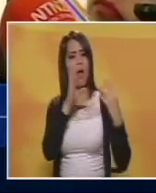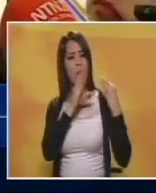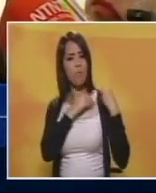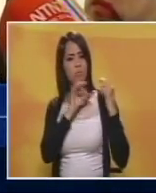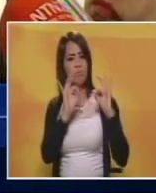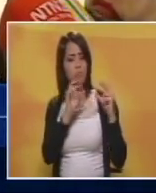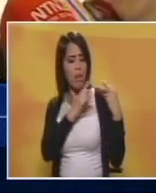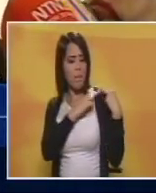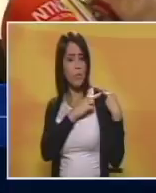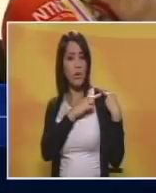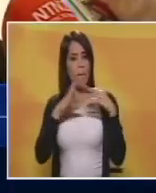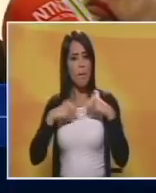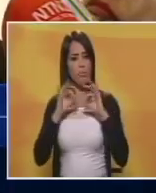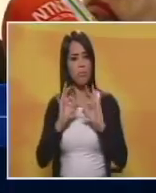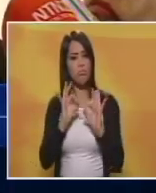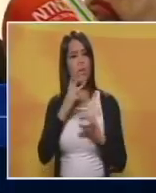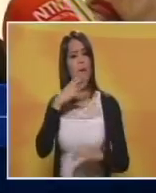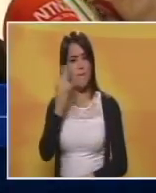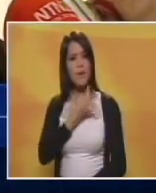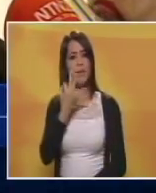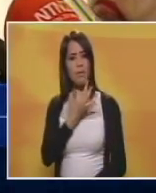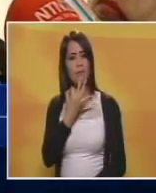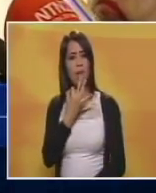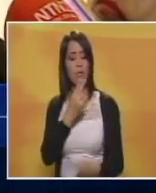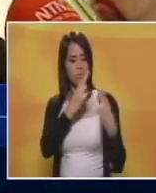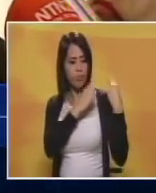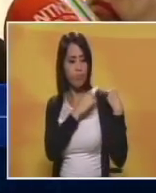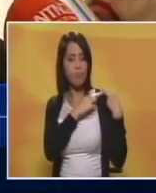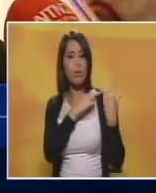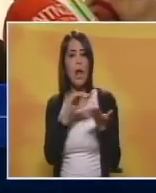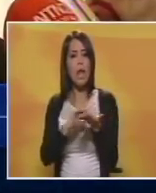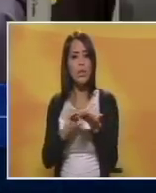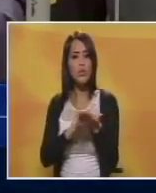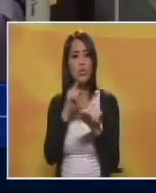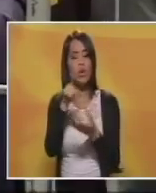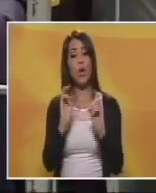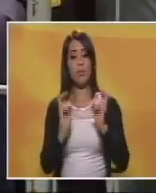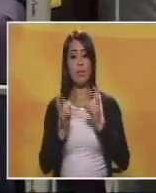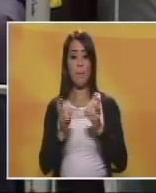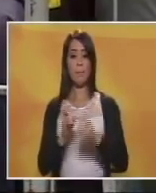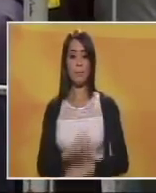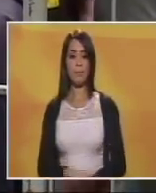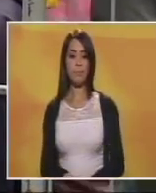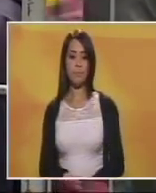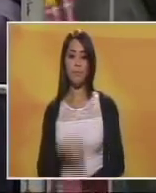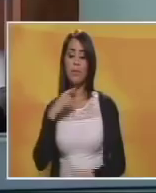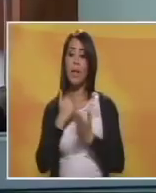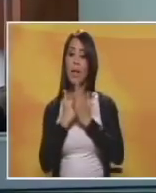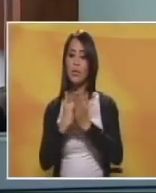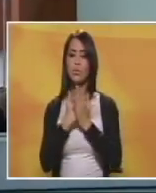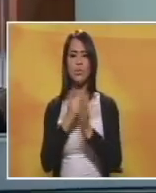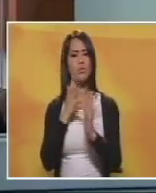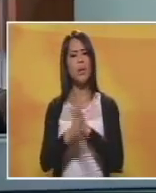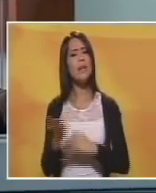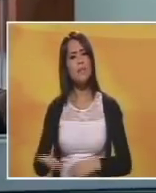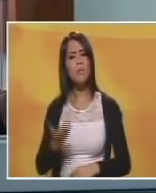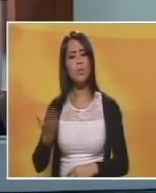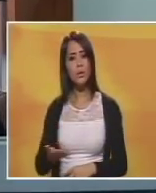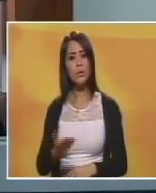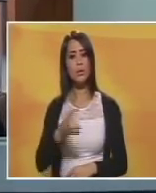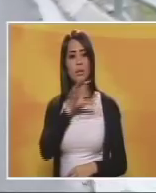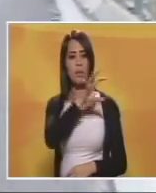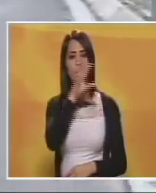de responsabilidad, que haya una verdadera corresponsabilidad en la solución de este tema. Cree que más allá de ayudas paliativas es importante que los